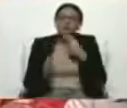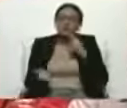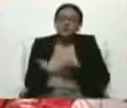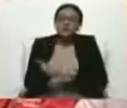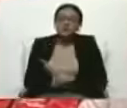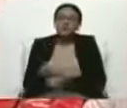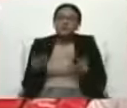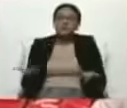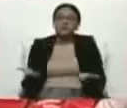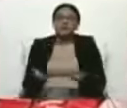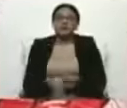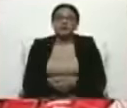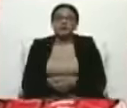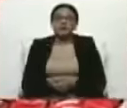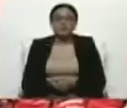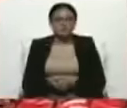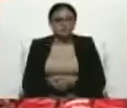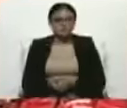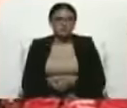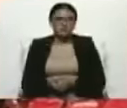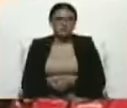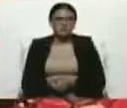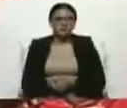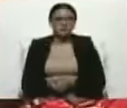Porque, mira,